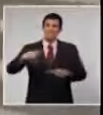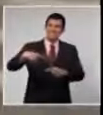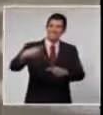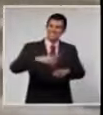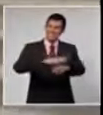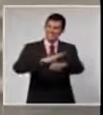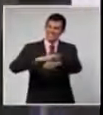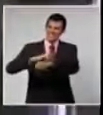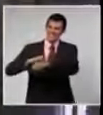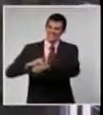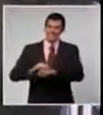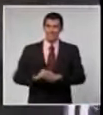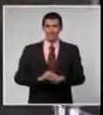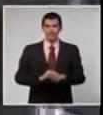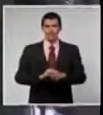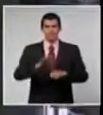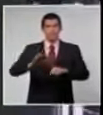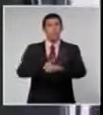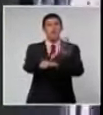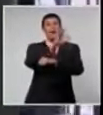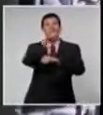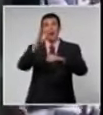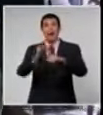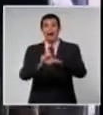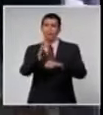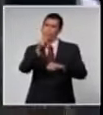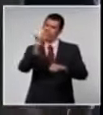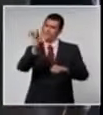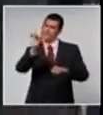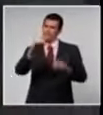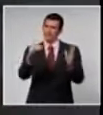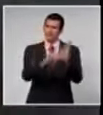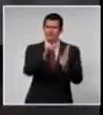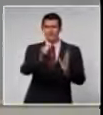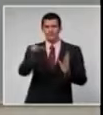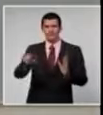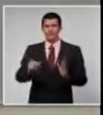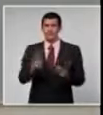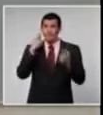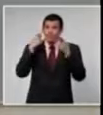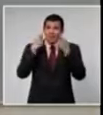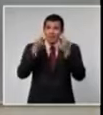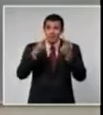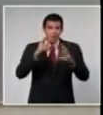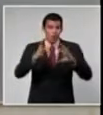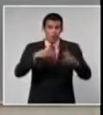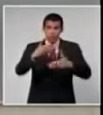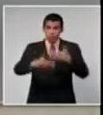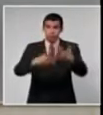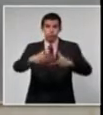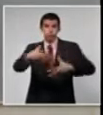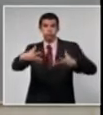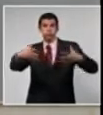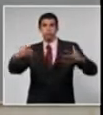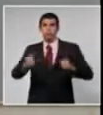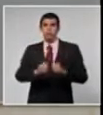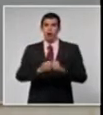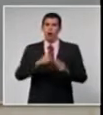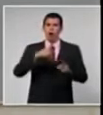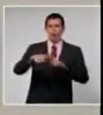24 horas fue de 215.000. No obstante, la curva de nuevas infecciones sigue en aumento también en el sur de Asia